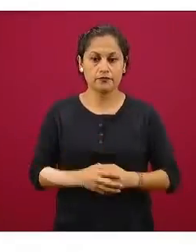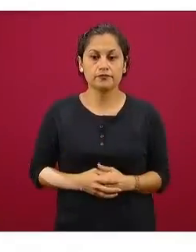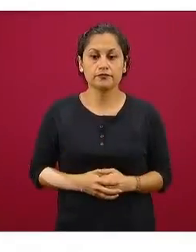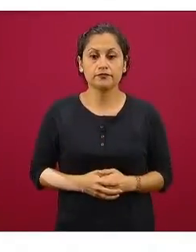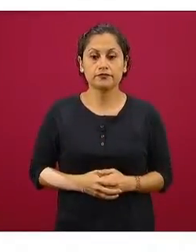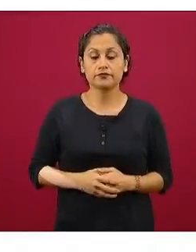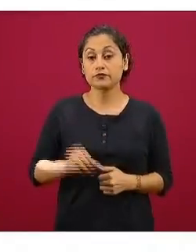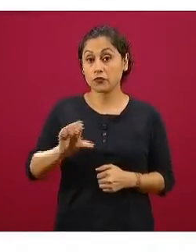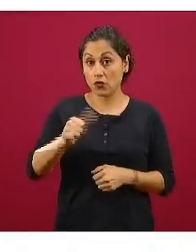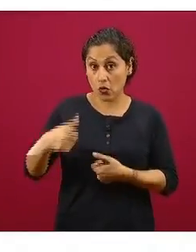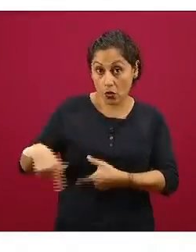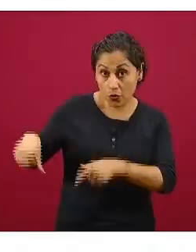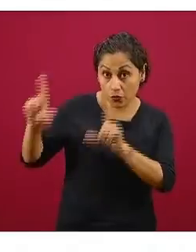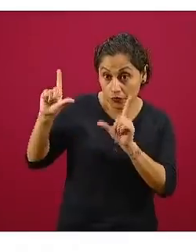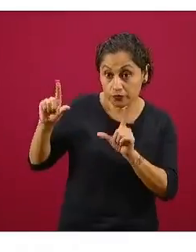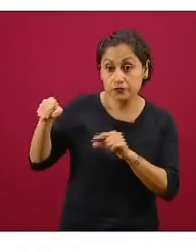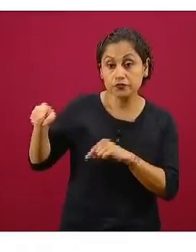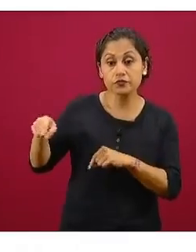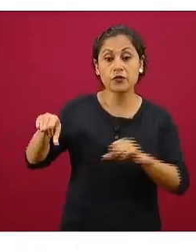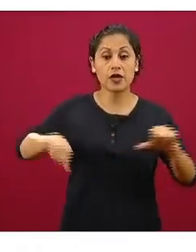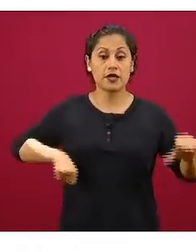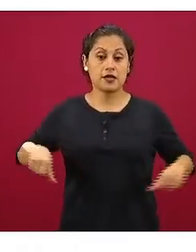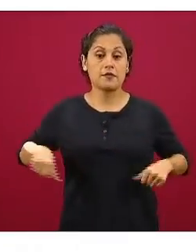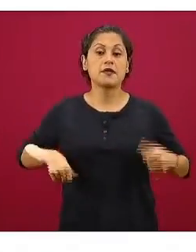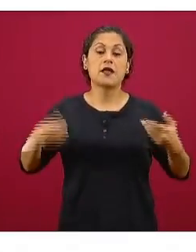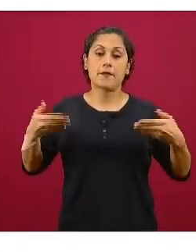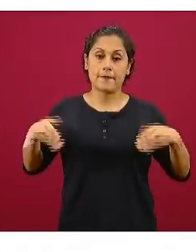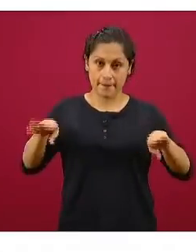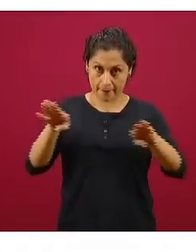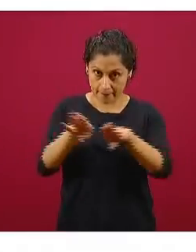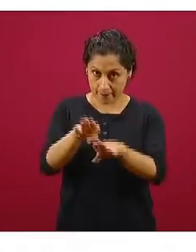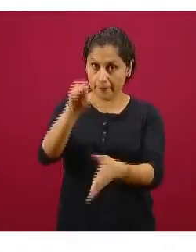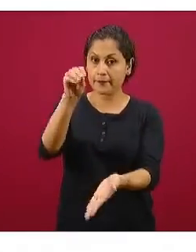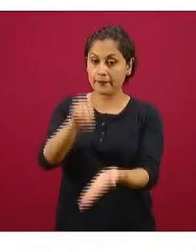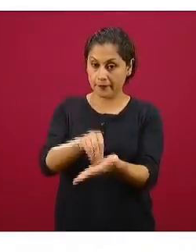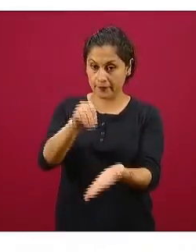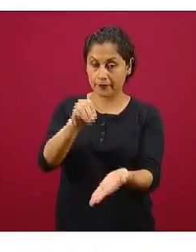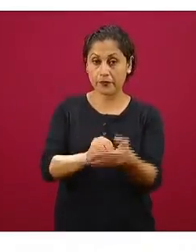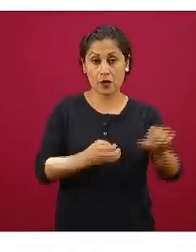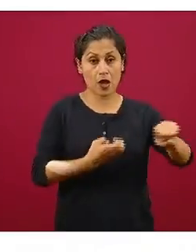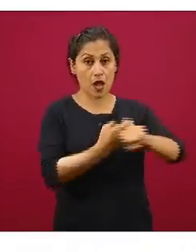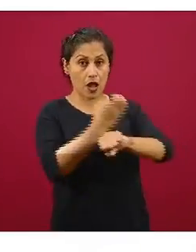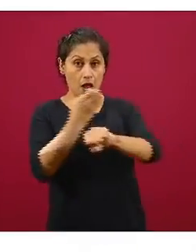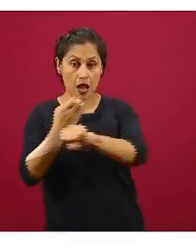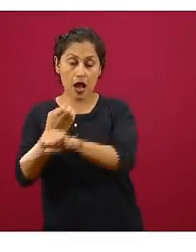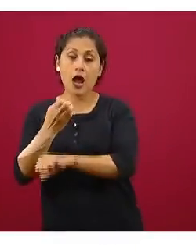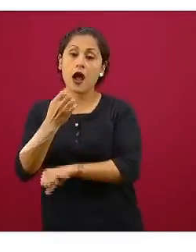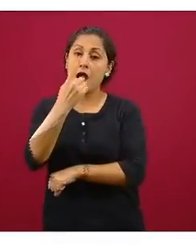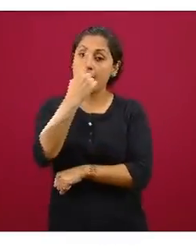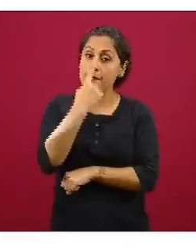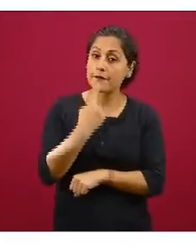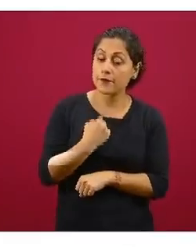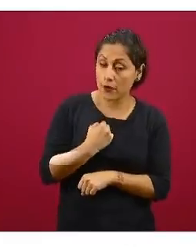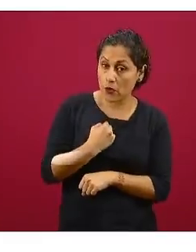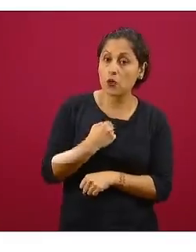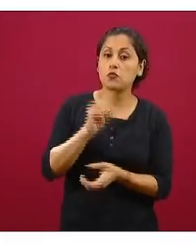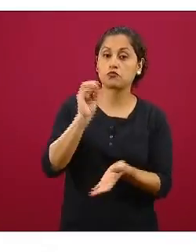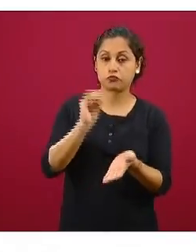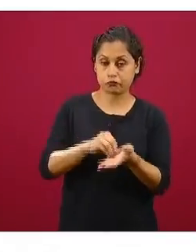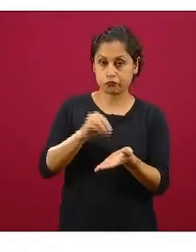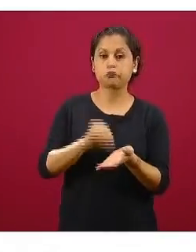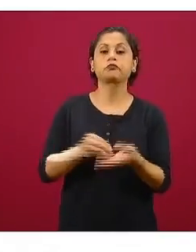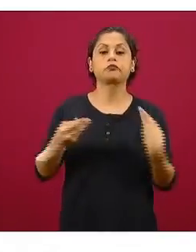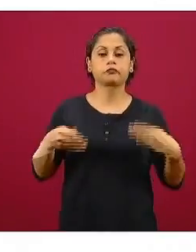sí, todas estas actividades se mantienen cerradas todavía para estas 16 entidades federativas que están en un nivel de